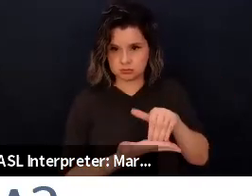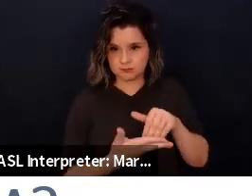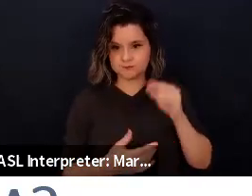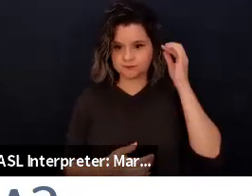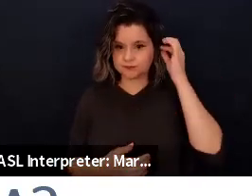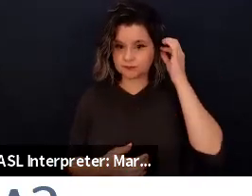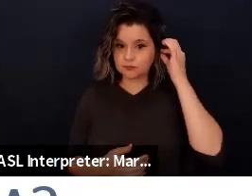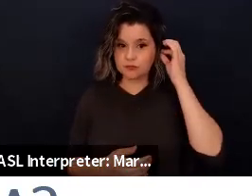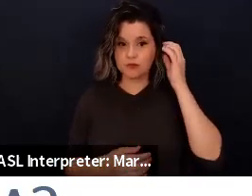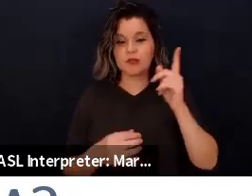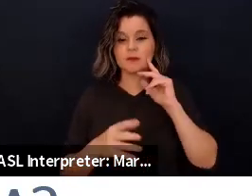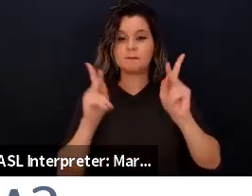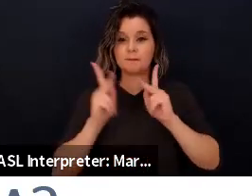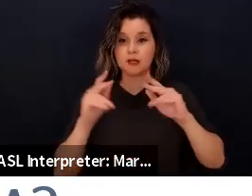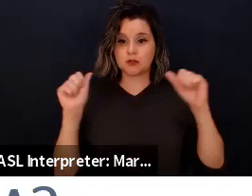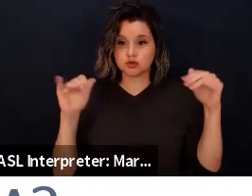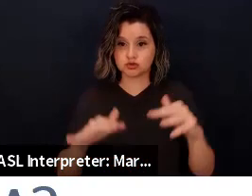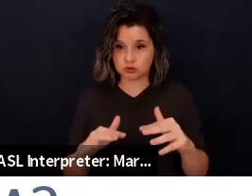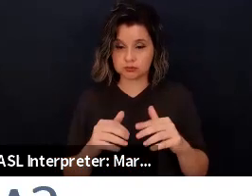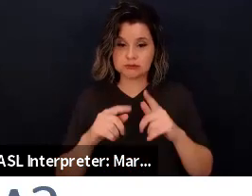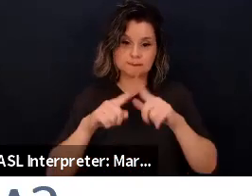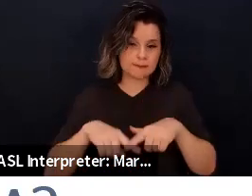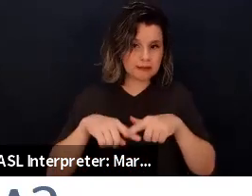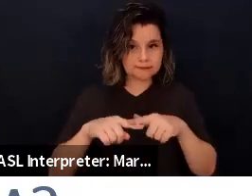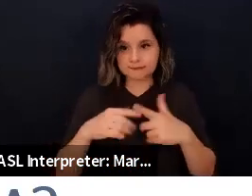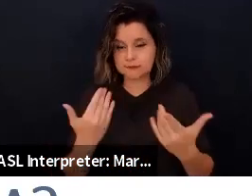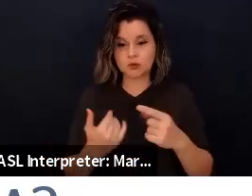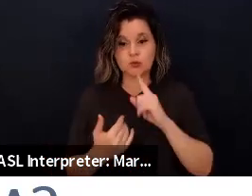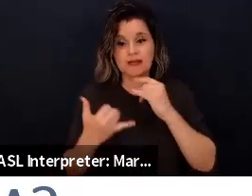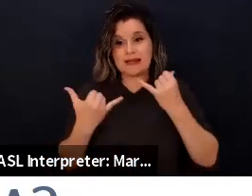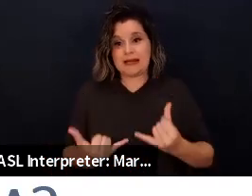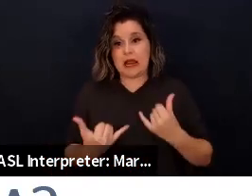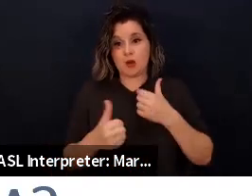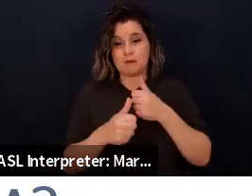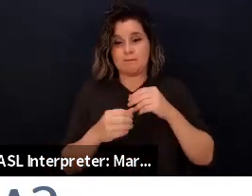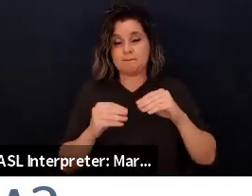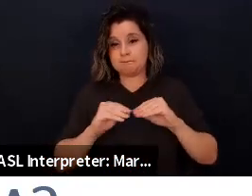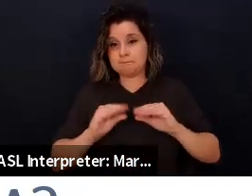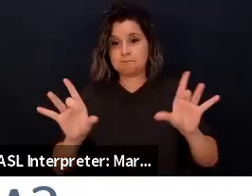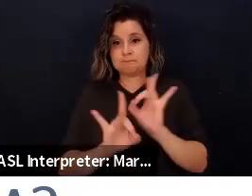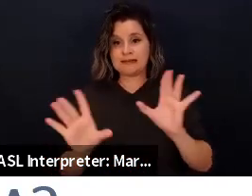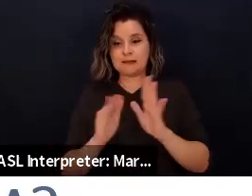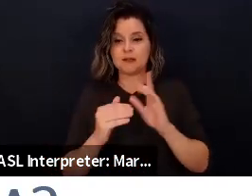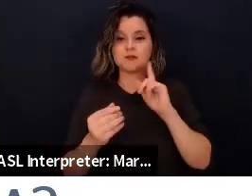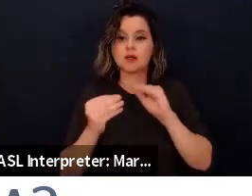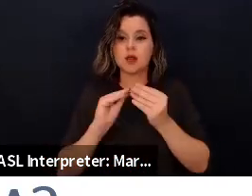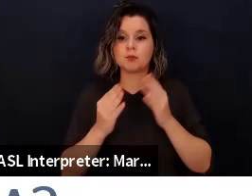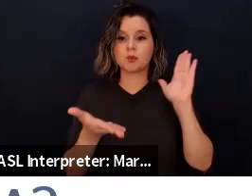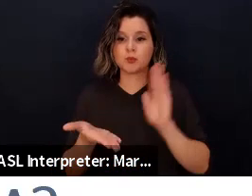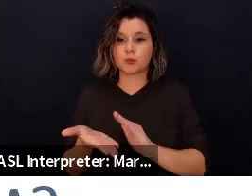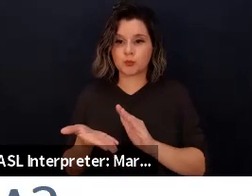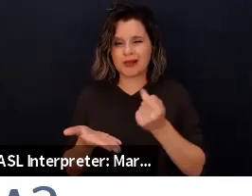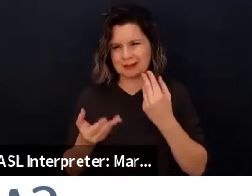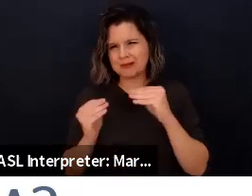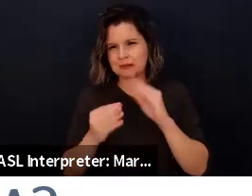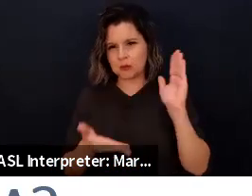Con la población depende, y ahorita bajo de la pandemia sí ha bajado un poco la población de la gente de